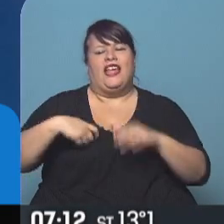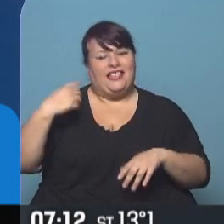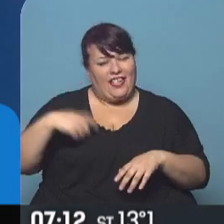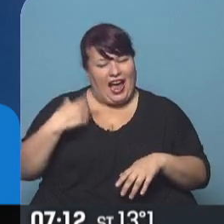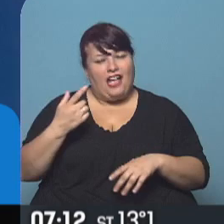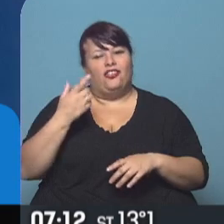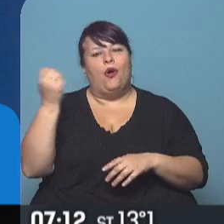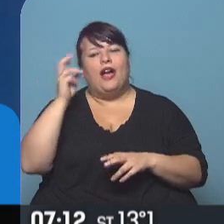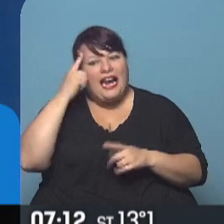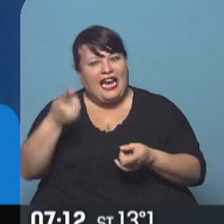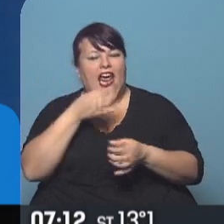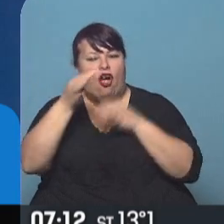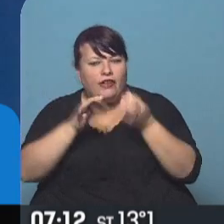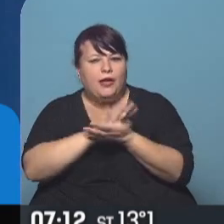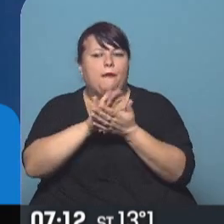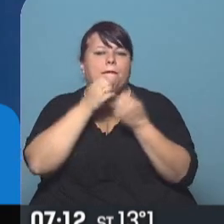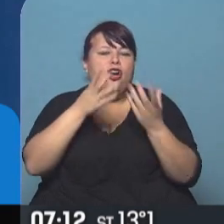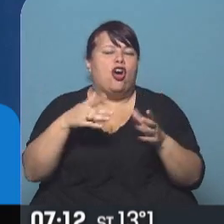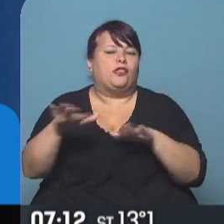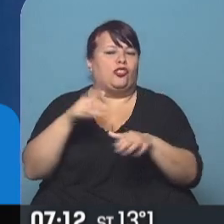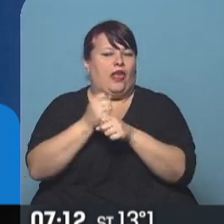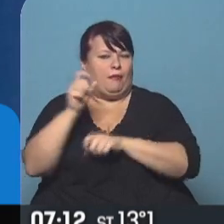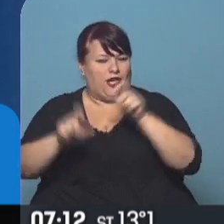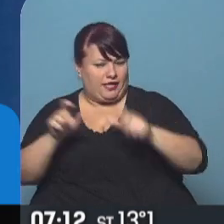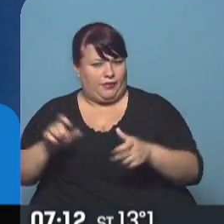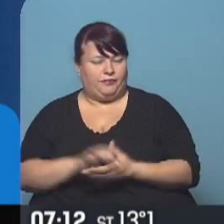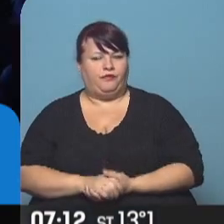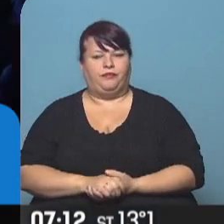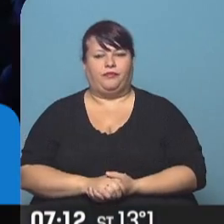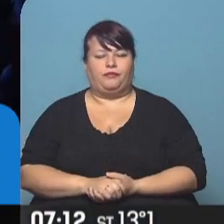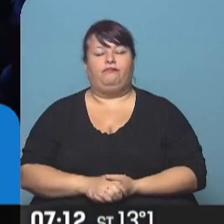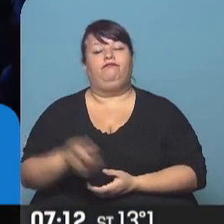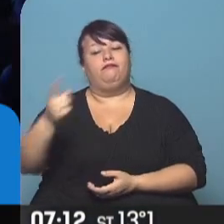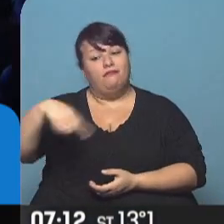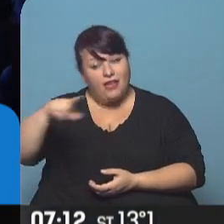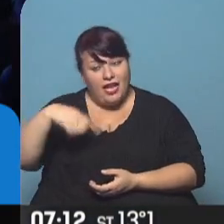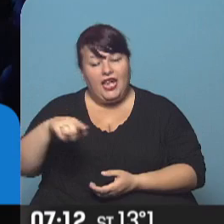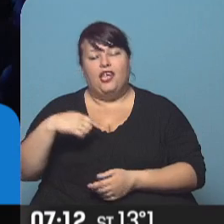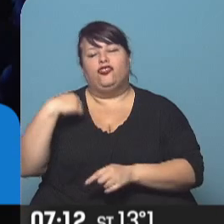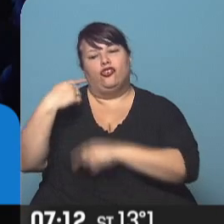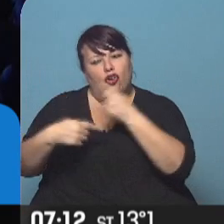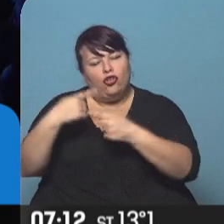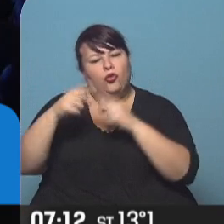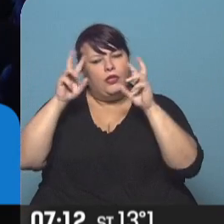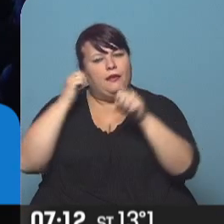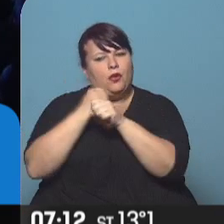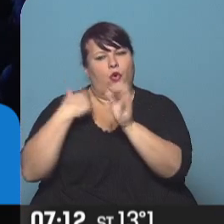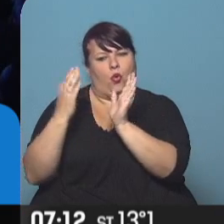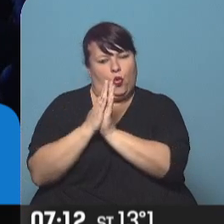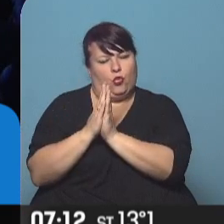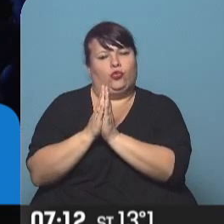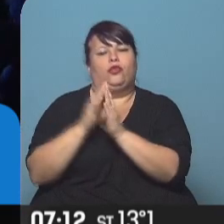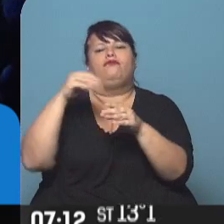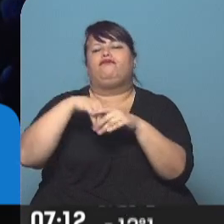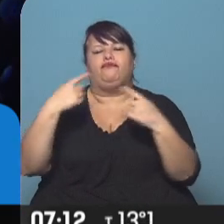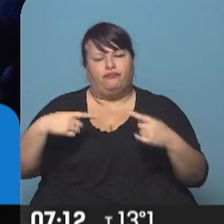creen en el diálogo y buscan mejorar la situación de sus trabajadores con ellos es que estamos avanzando en una agenda en conjunto que incluye